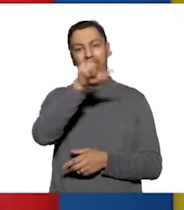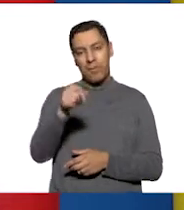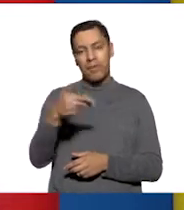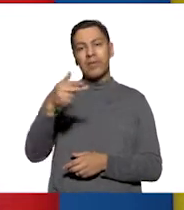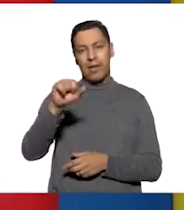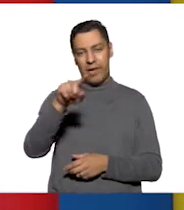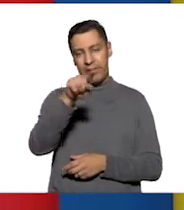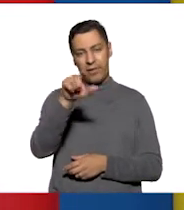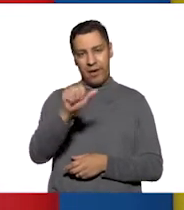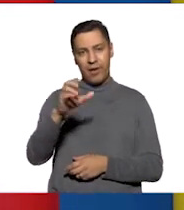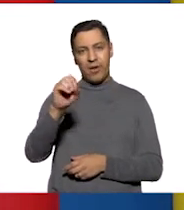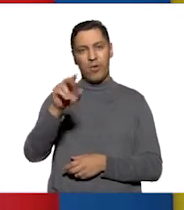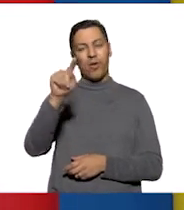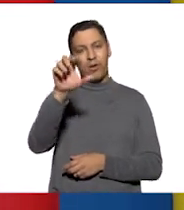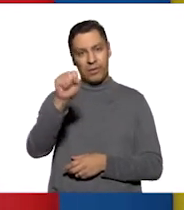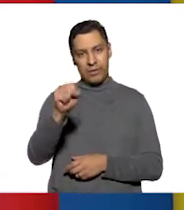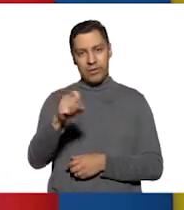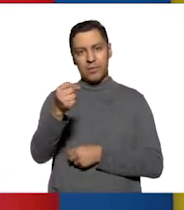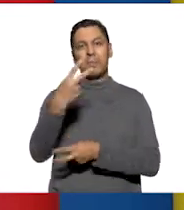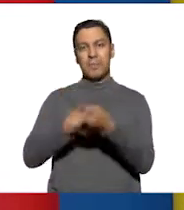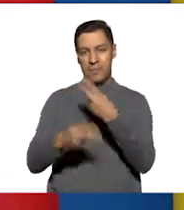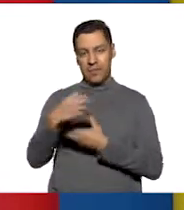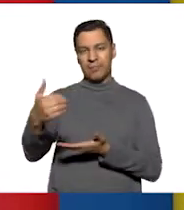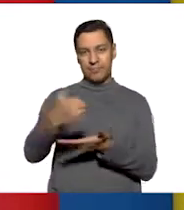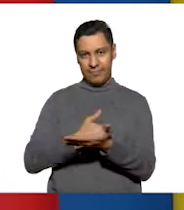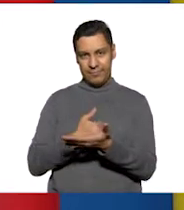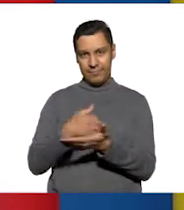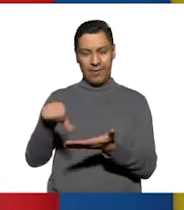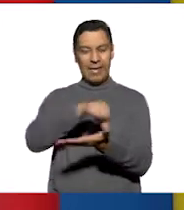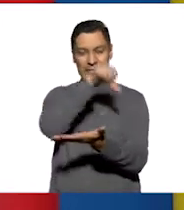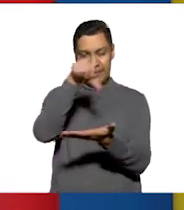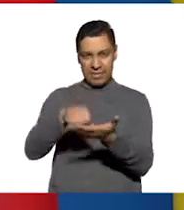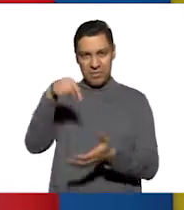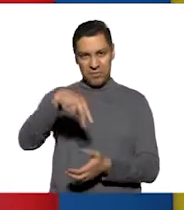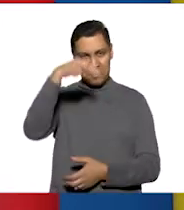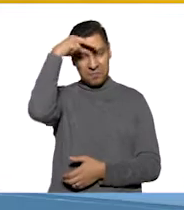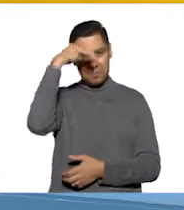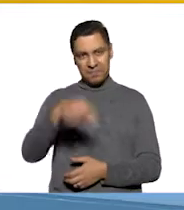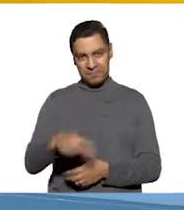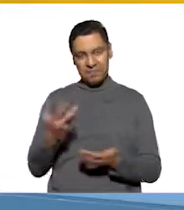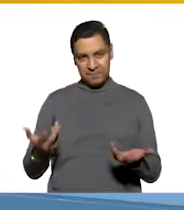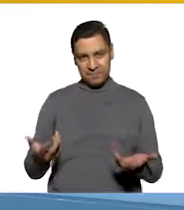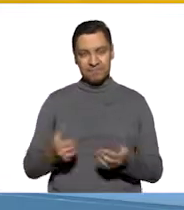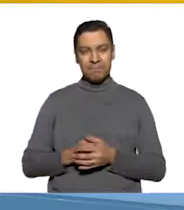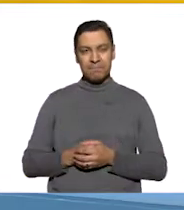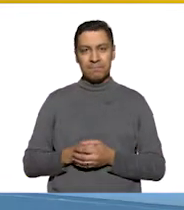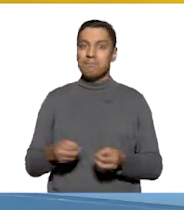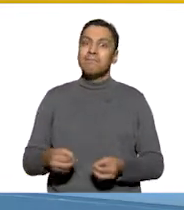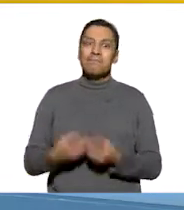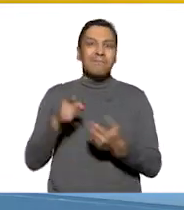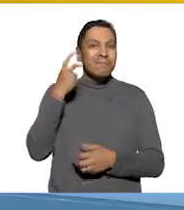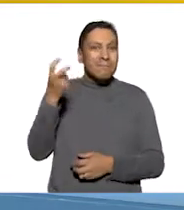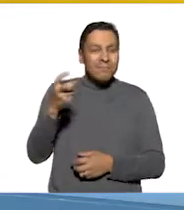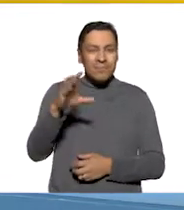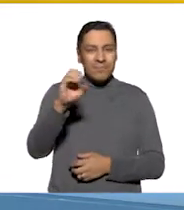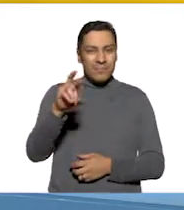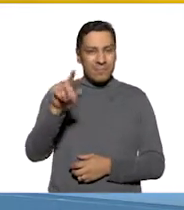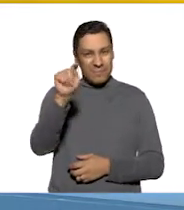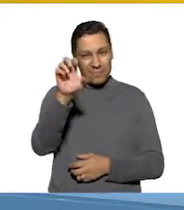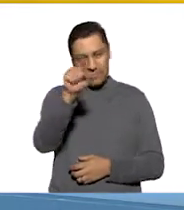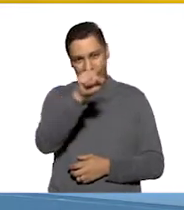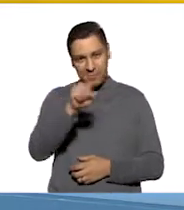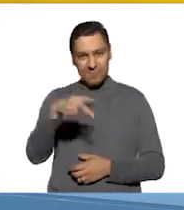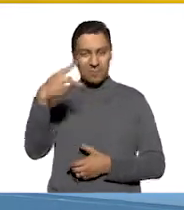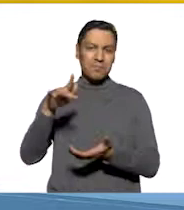Hernán Cortés en 1519 al centro del país, por mencionar algunas. ¡Claro! Hernán Cortés y sus hombres, con el